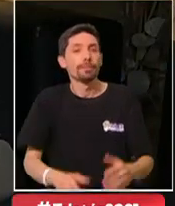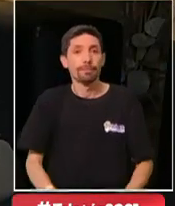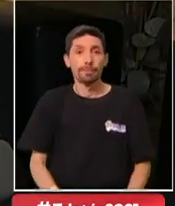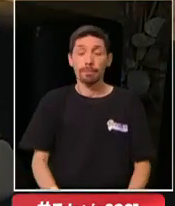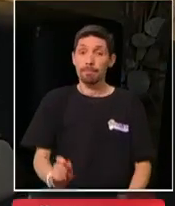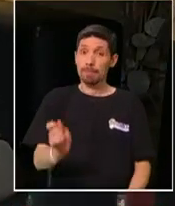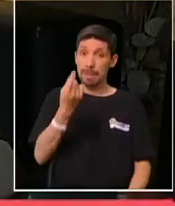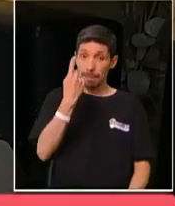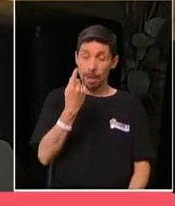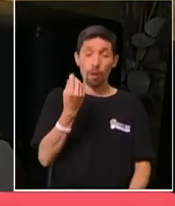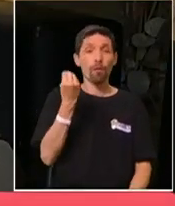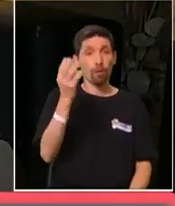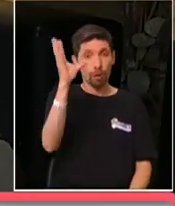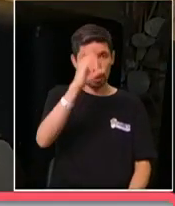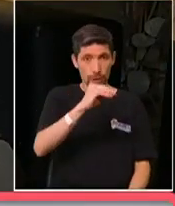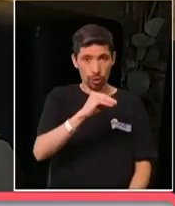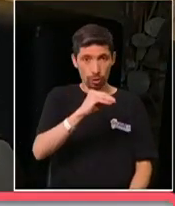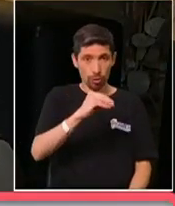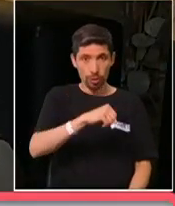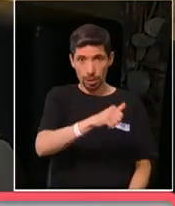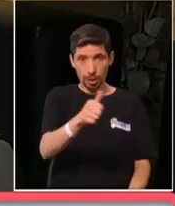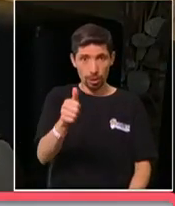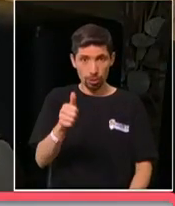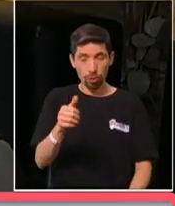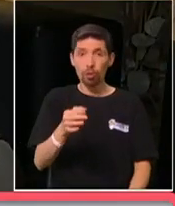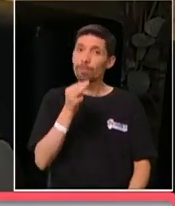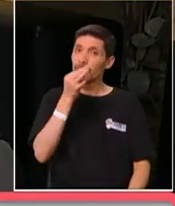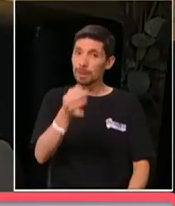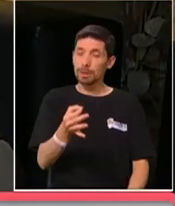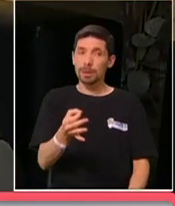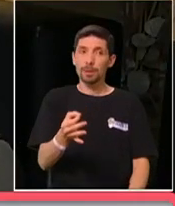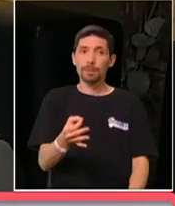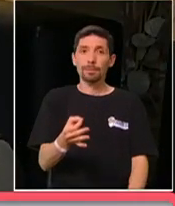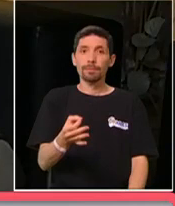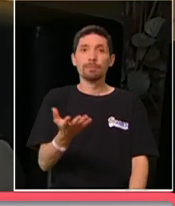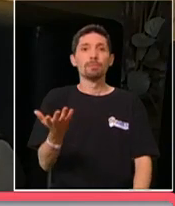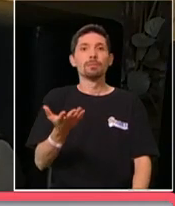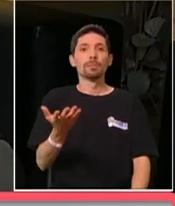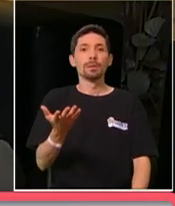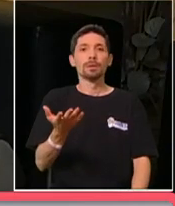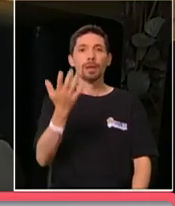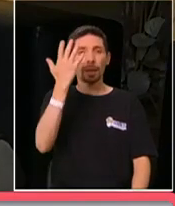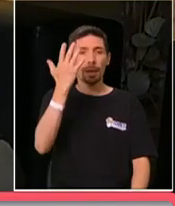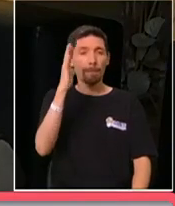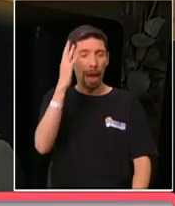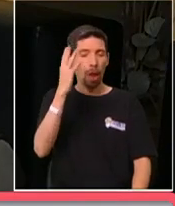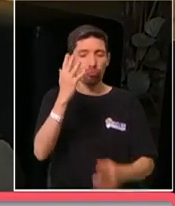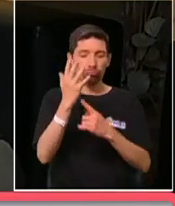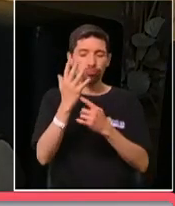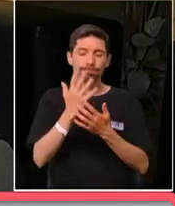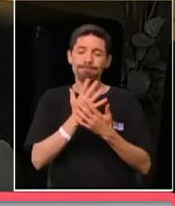Primero que nada, buenas noches a todos. Decirles que se pongan la mano en el corazón.